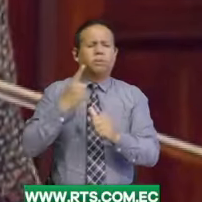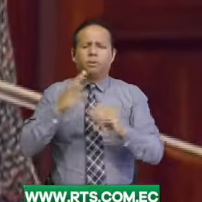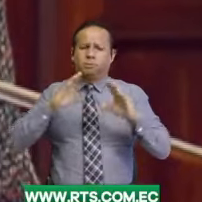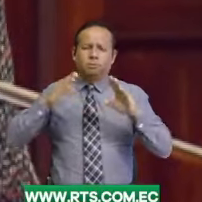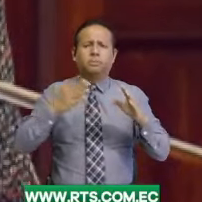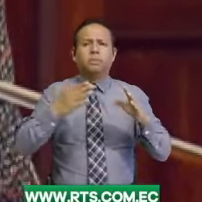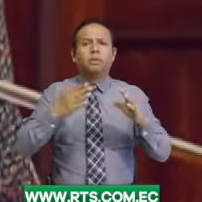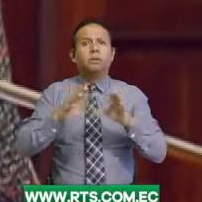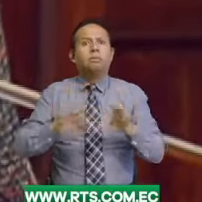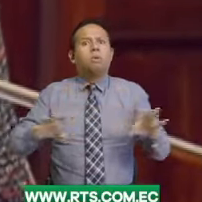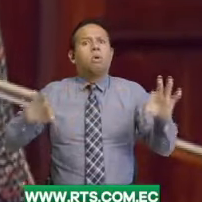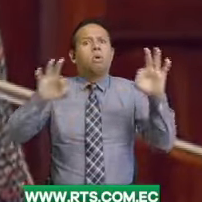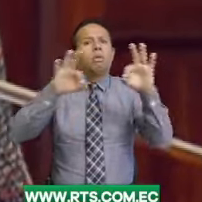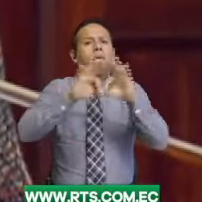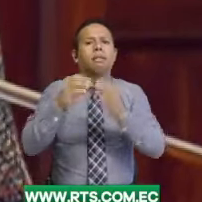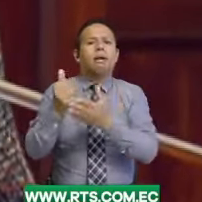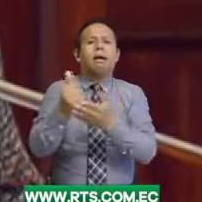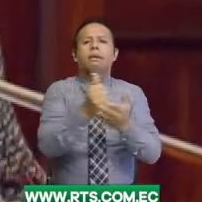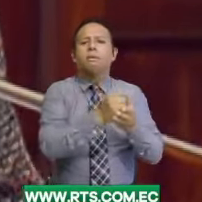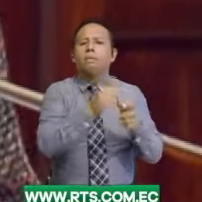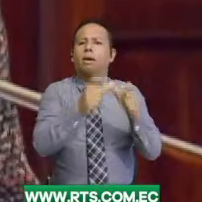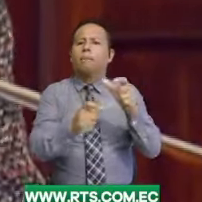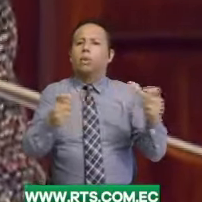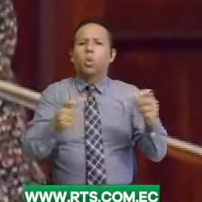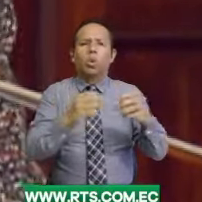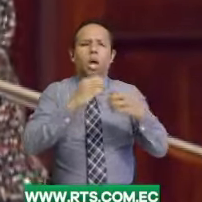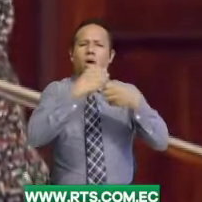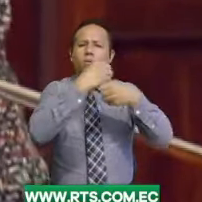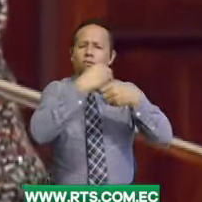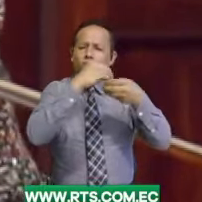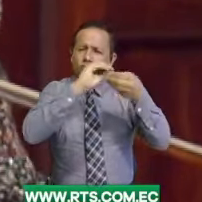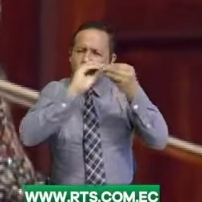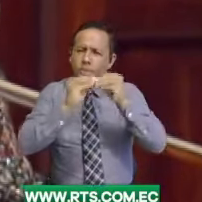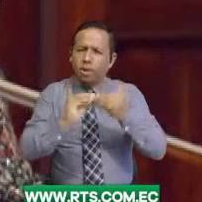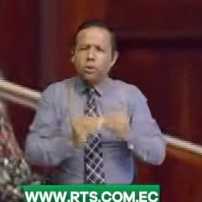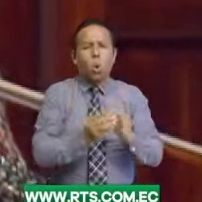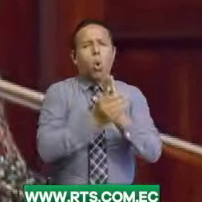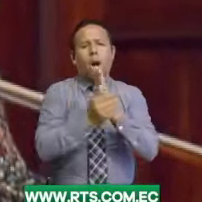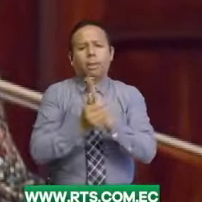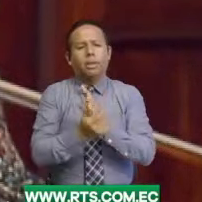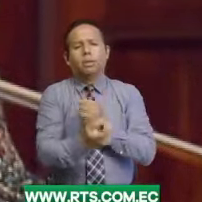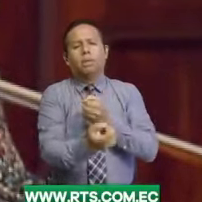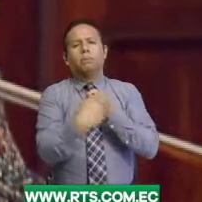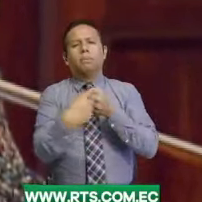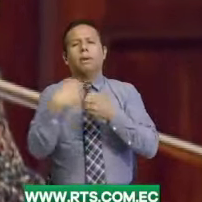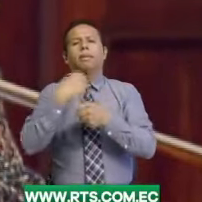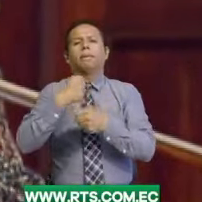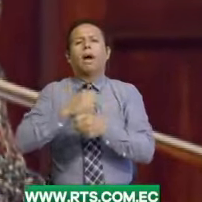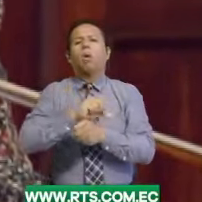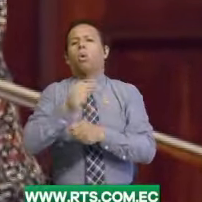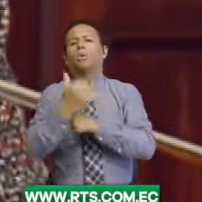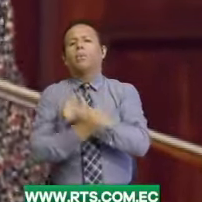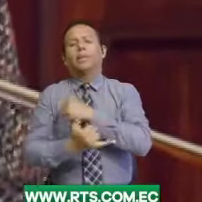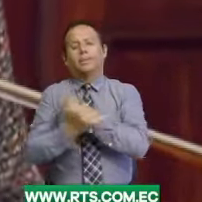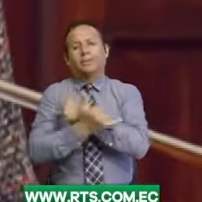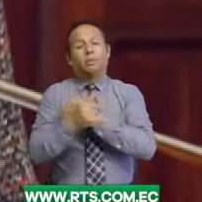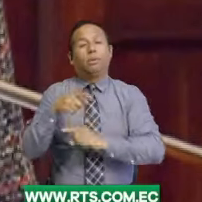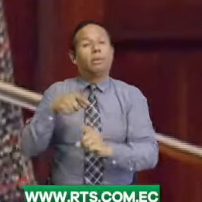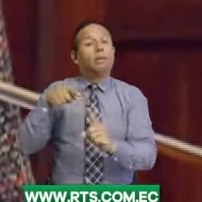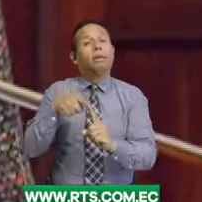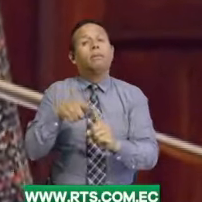búsqueda de oportunidades de formación, capacitación y empleo en el exterior, con la finalidad